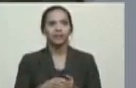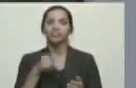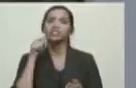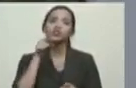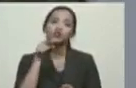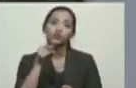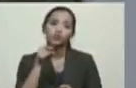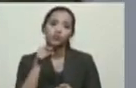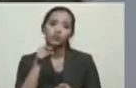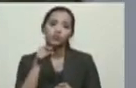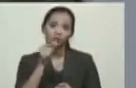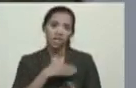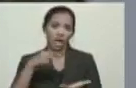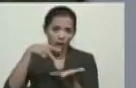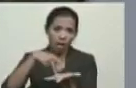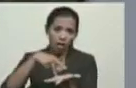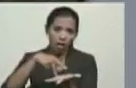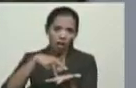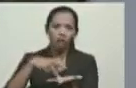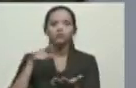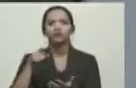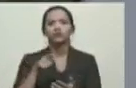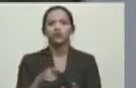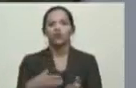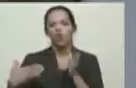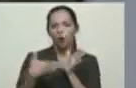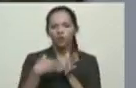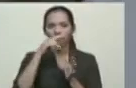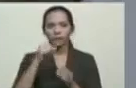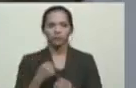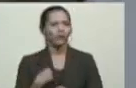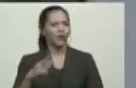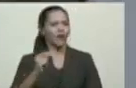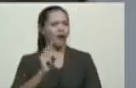tú si quieres montarte en la tarima, bueno, pronúnciate contra Maduro. Y no,